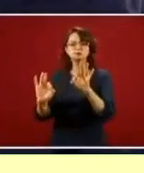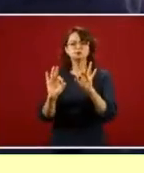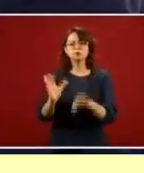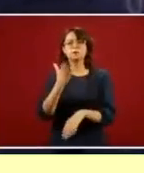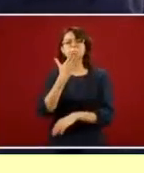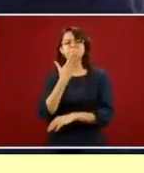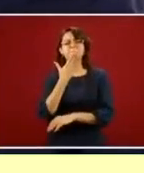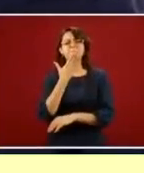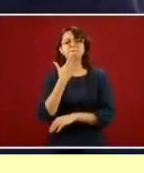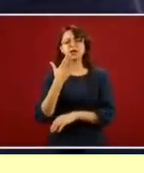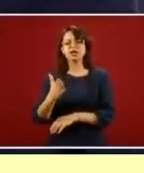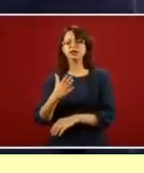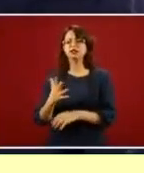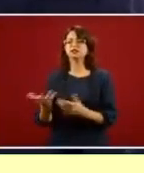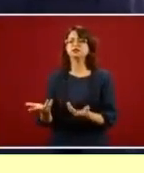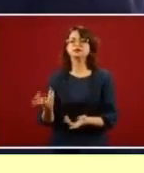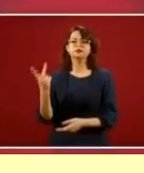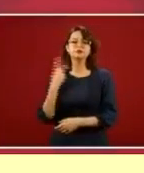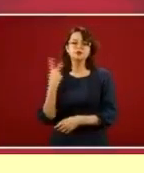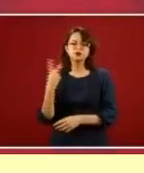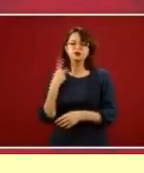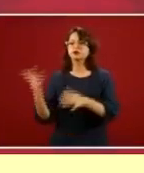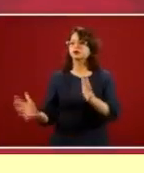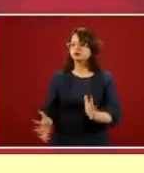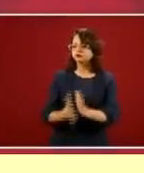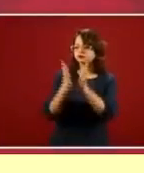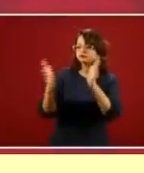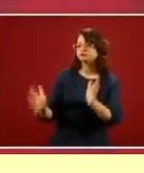haya participación política